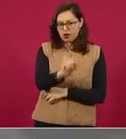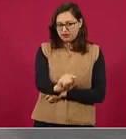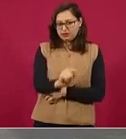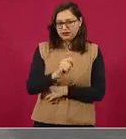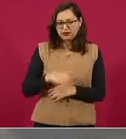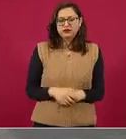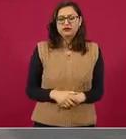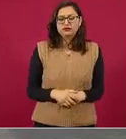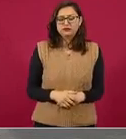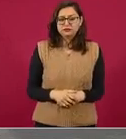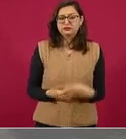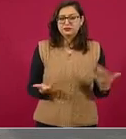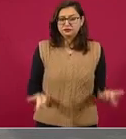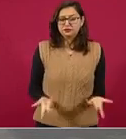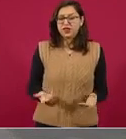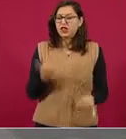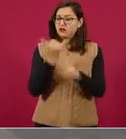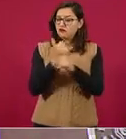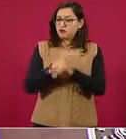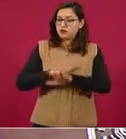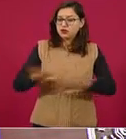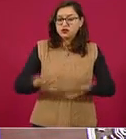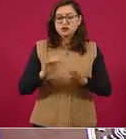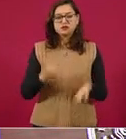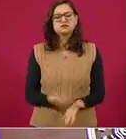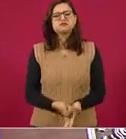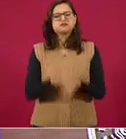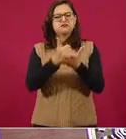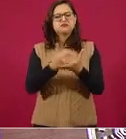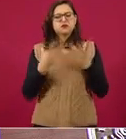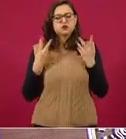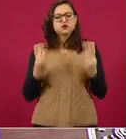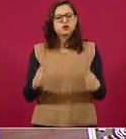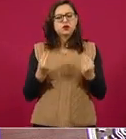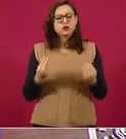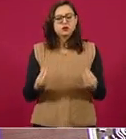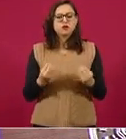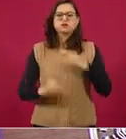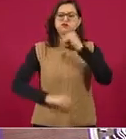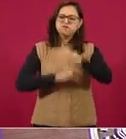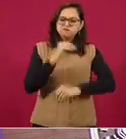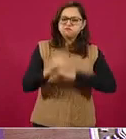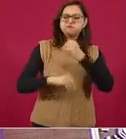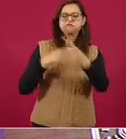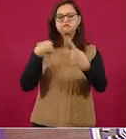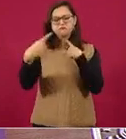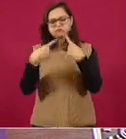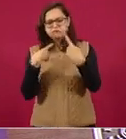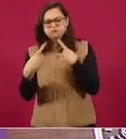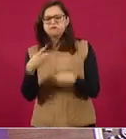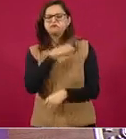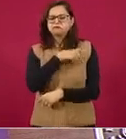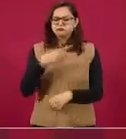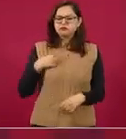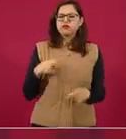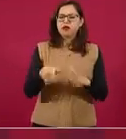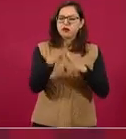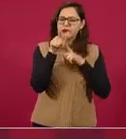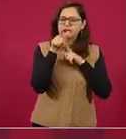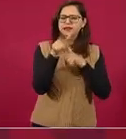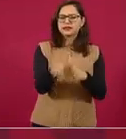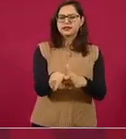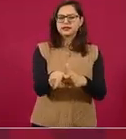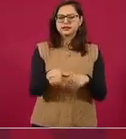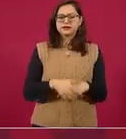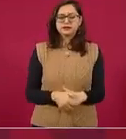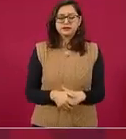ayuda mucho, y este debate, pues hay que continuarlo. Y lo que se dio a